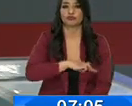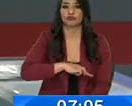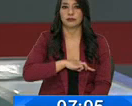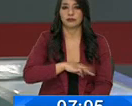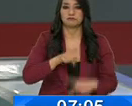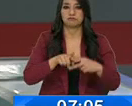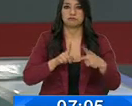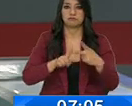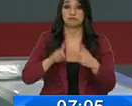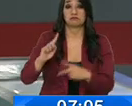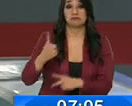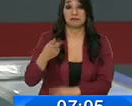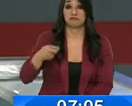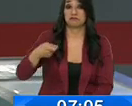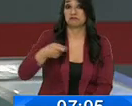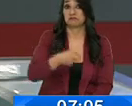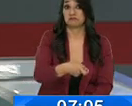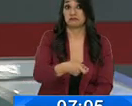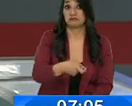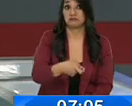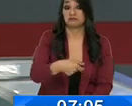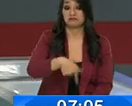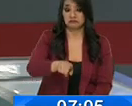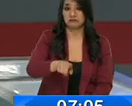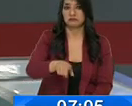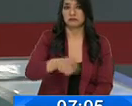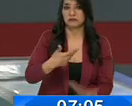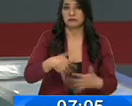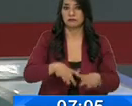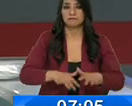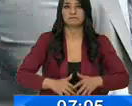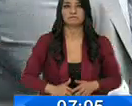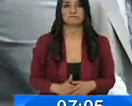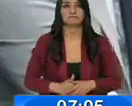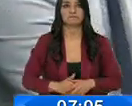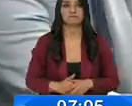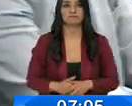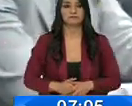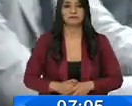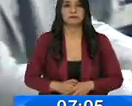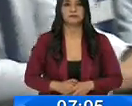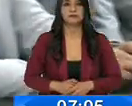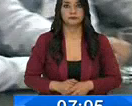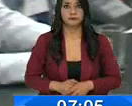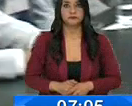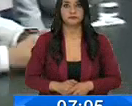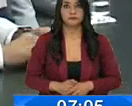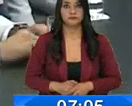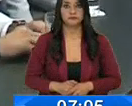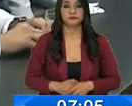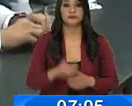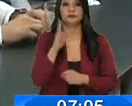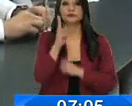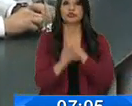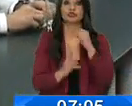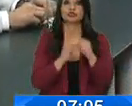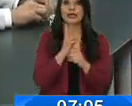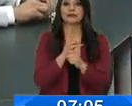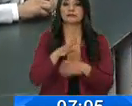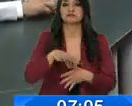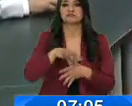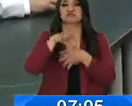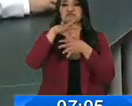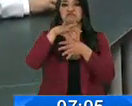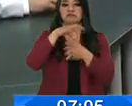desembolsos se van a realizar esta misma semana. Veamos. Por alrededor de 2 años ha estado pendiente el pago